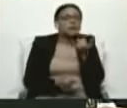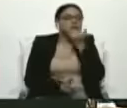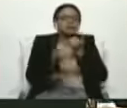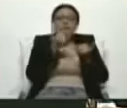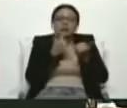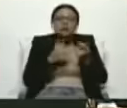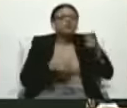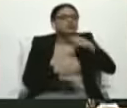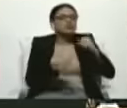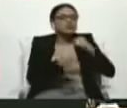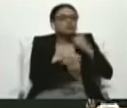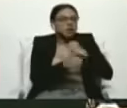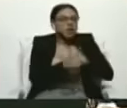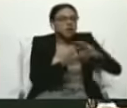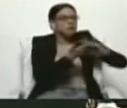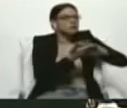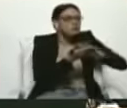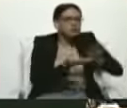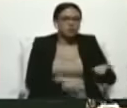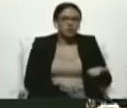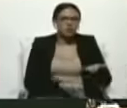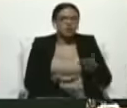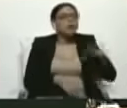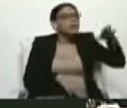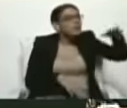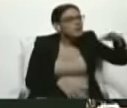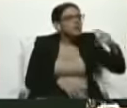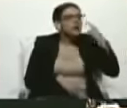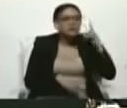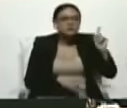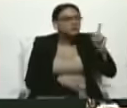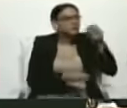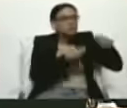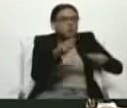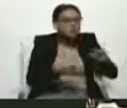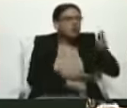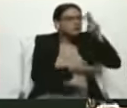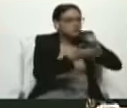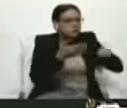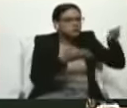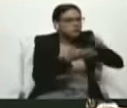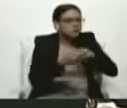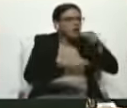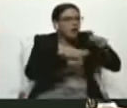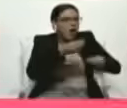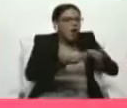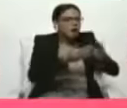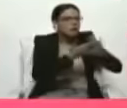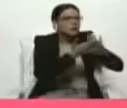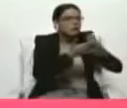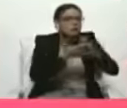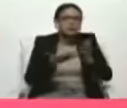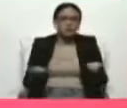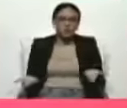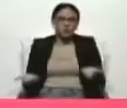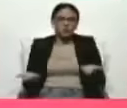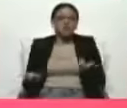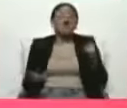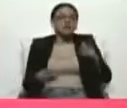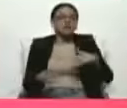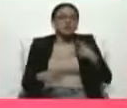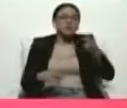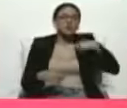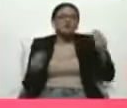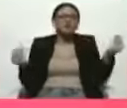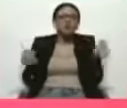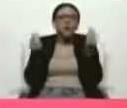Invitar a los compañeros del Gran Pueblo Patriótico para reforzar donde... ¿Por qué? Porque ese comportamiento uniforme es lo que nos va